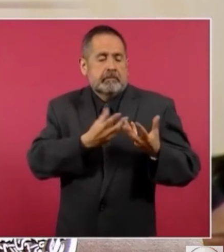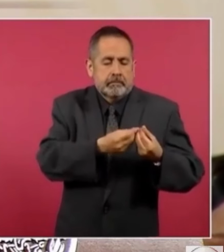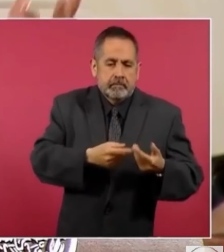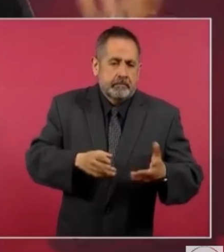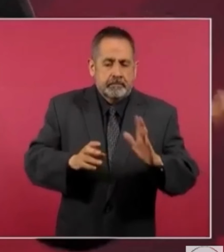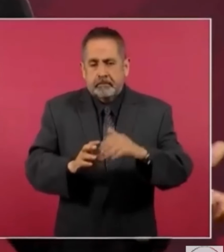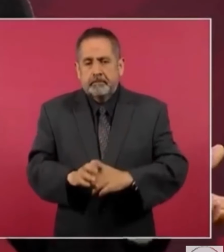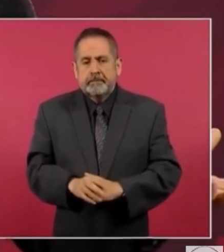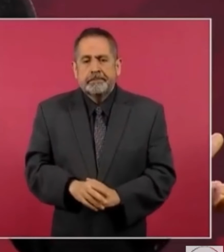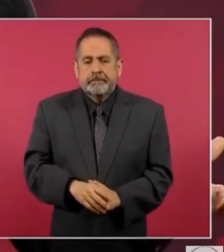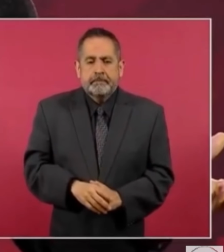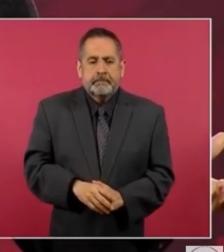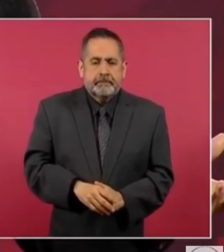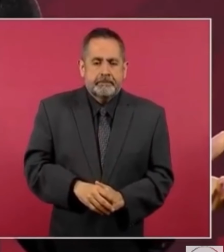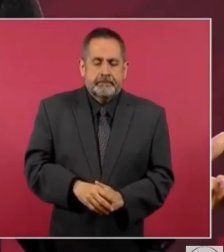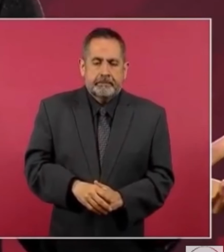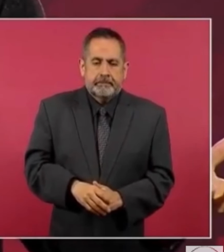Bueno,